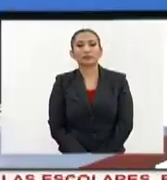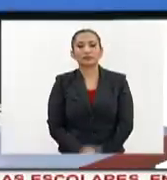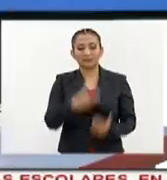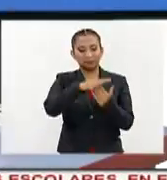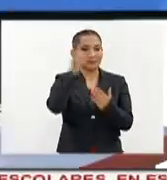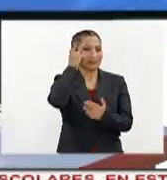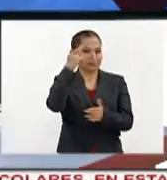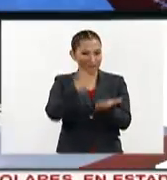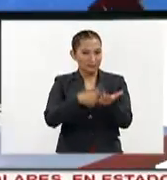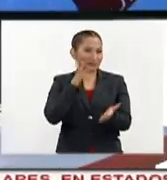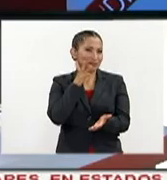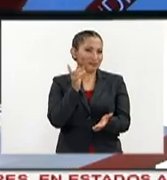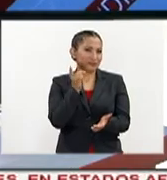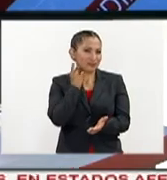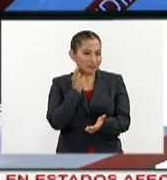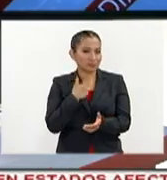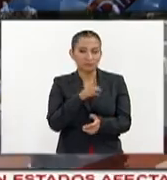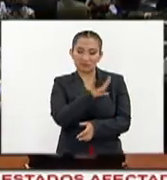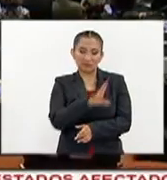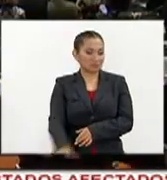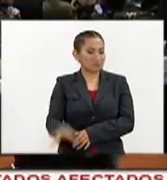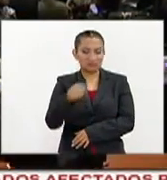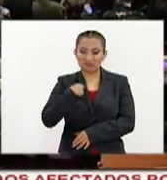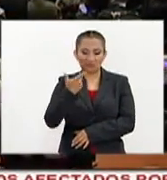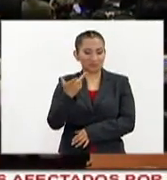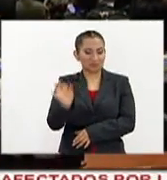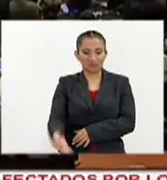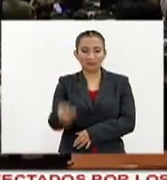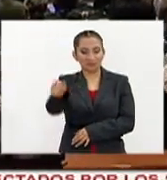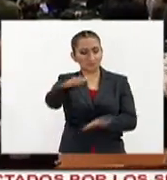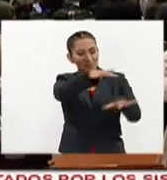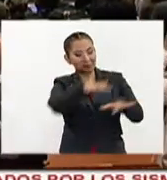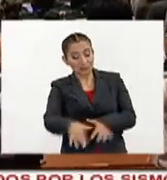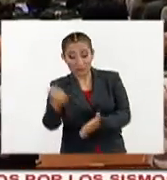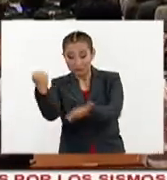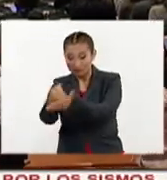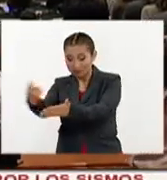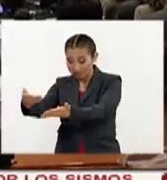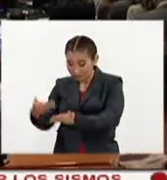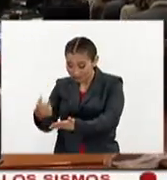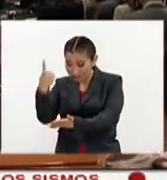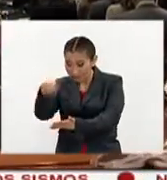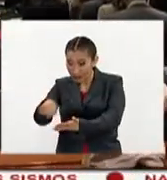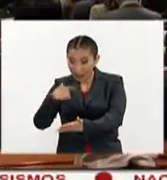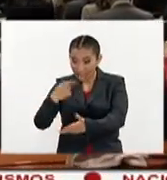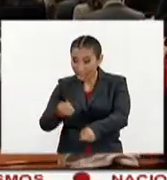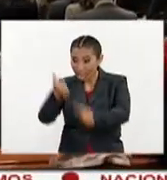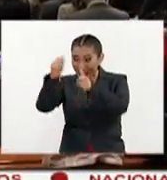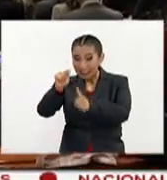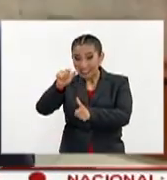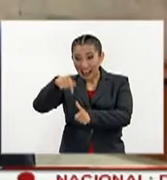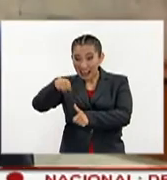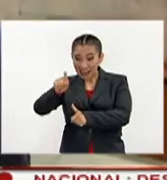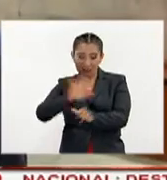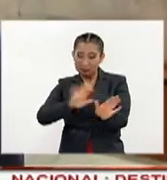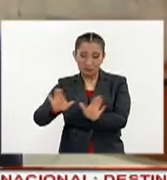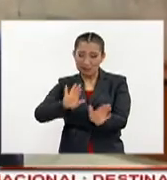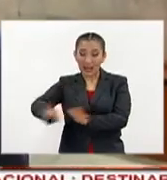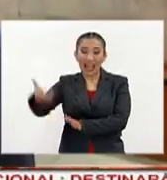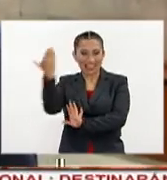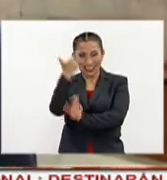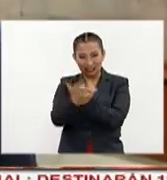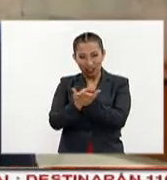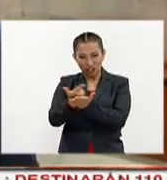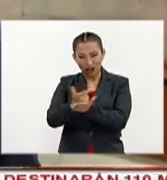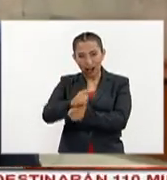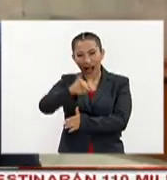mesa directiva de la Cámara de Diputados desechó llevar al Pleno el dictamen para decidir el desafuero de Tarek Abdalá, quien fuera tesorero